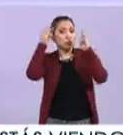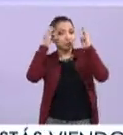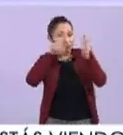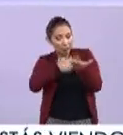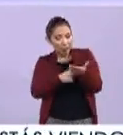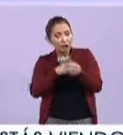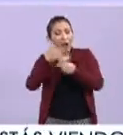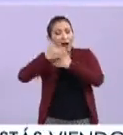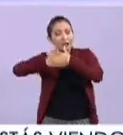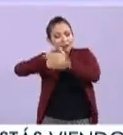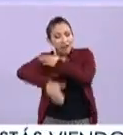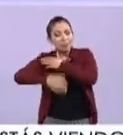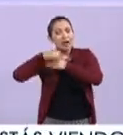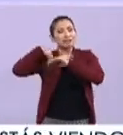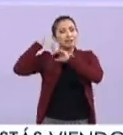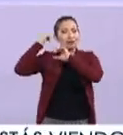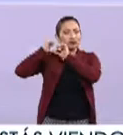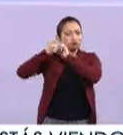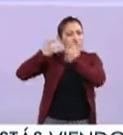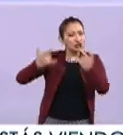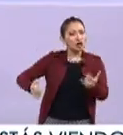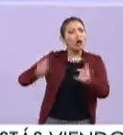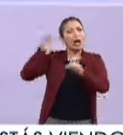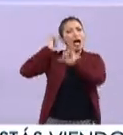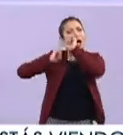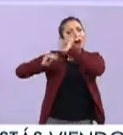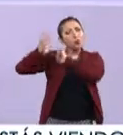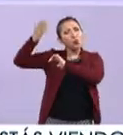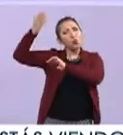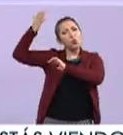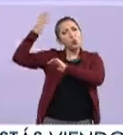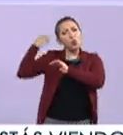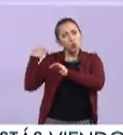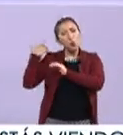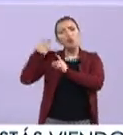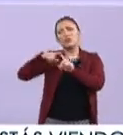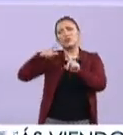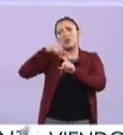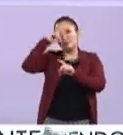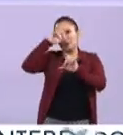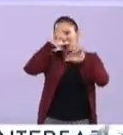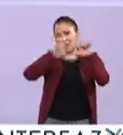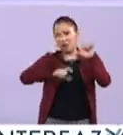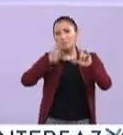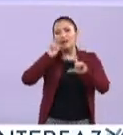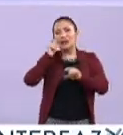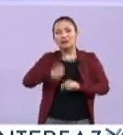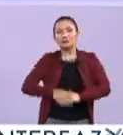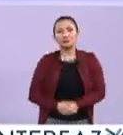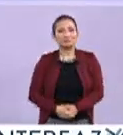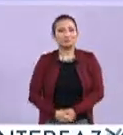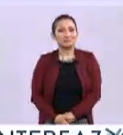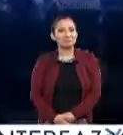museos, archivos, arqueológicos, históricos y artísticos de todo nuestro país. Veamos de qué se trata.